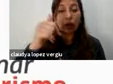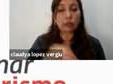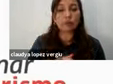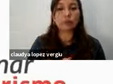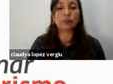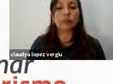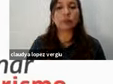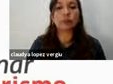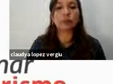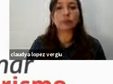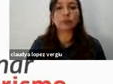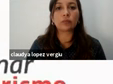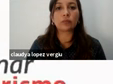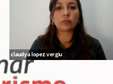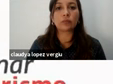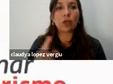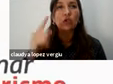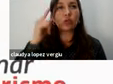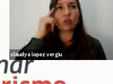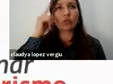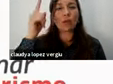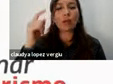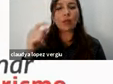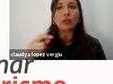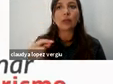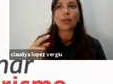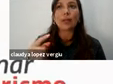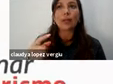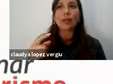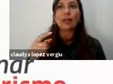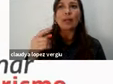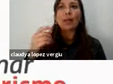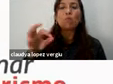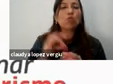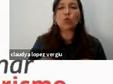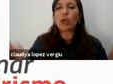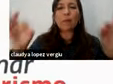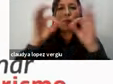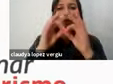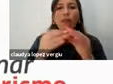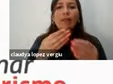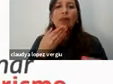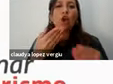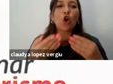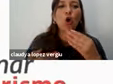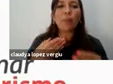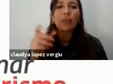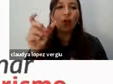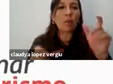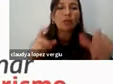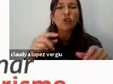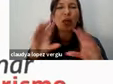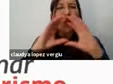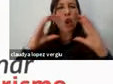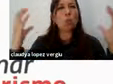teniendo muy presente que su cultura es única, ¿no? Y que es importante compartirla con el mundo de